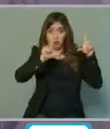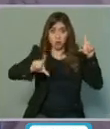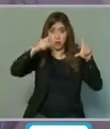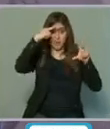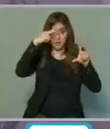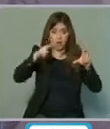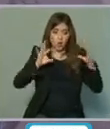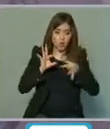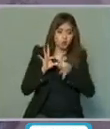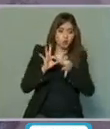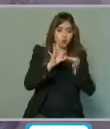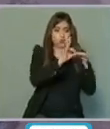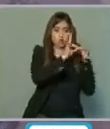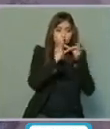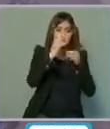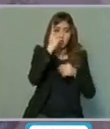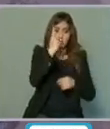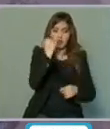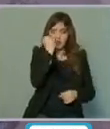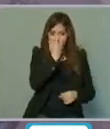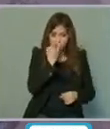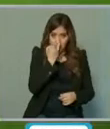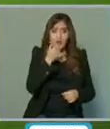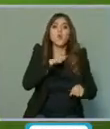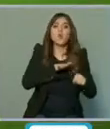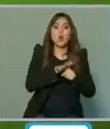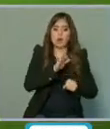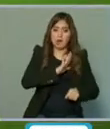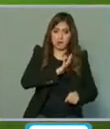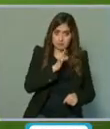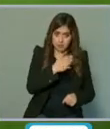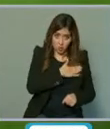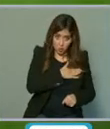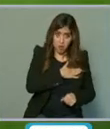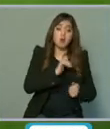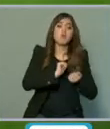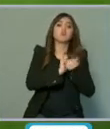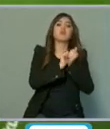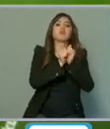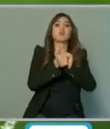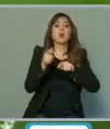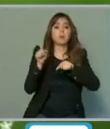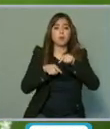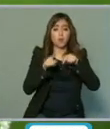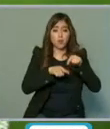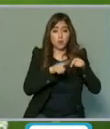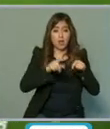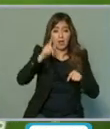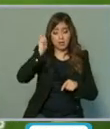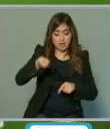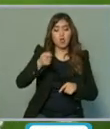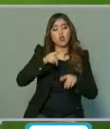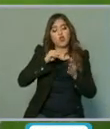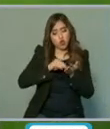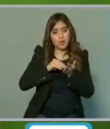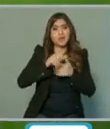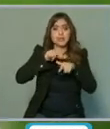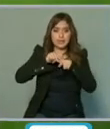un idioma, esto es el español, y se inhibieron y se persiguió, se discriminó, se sigue